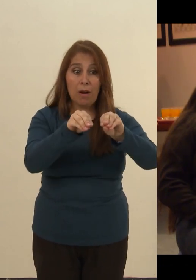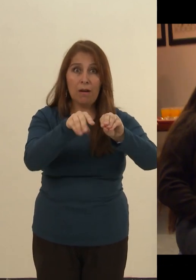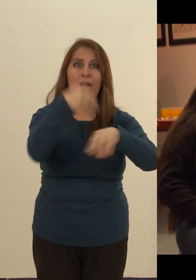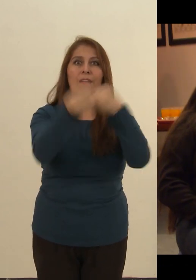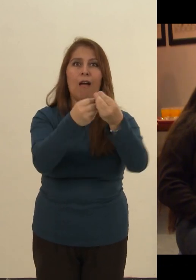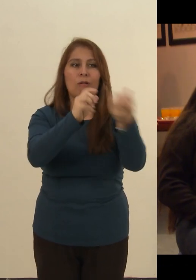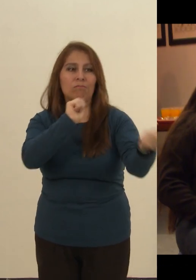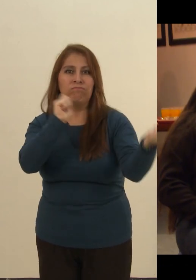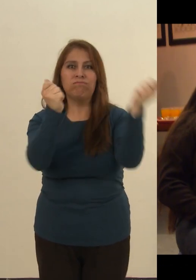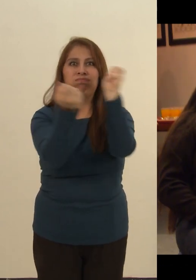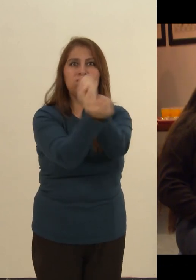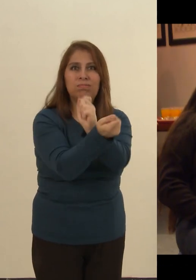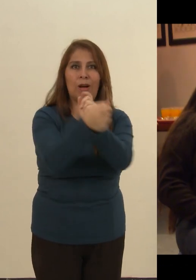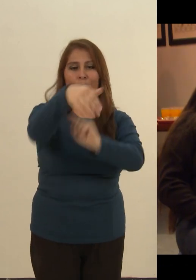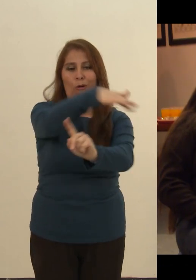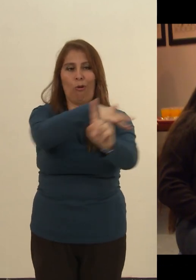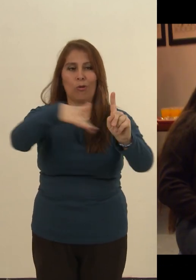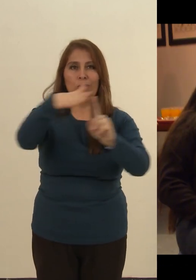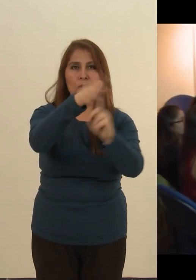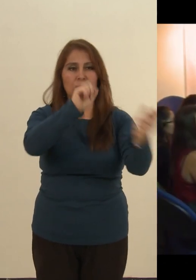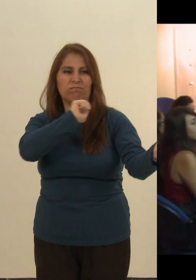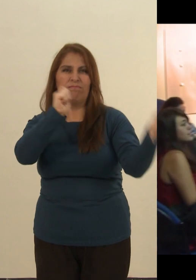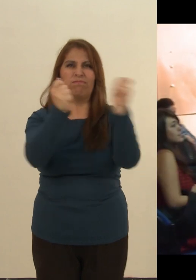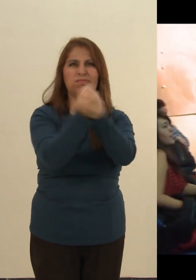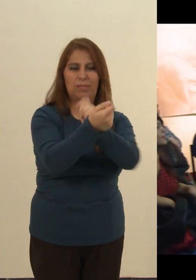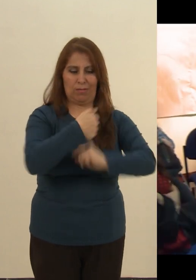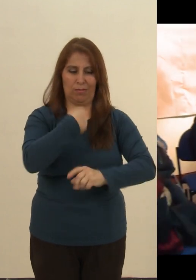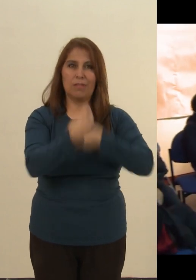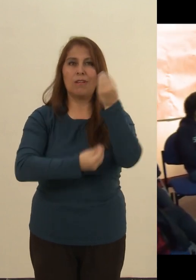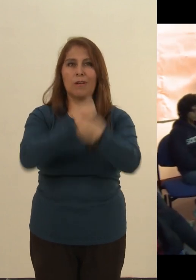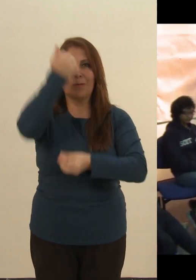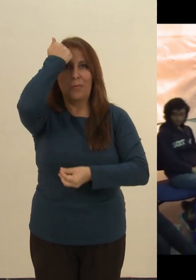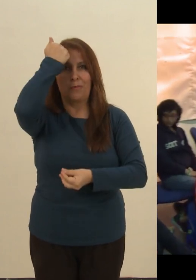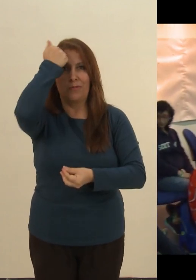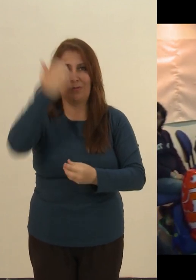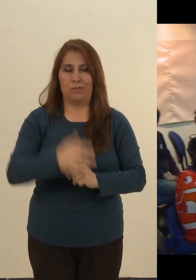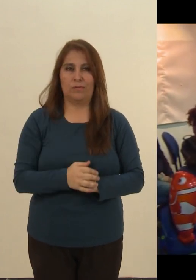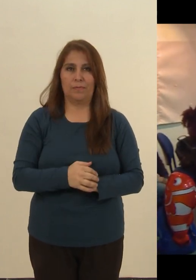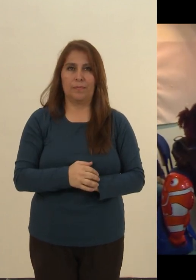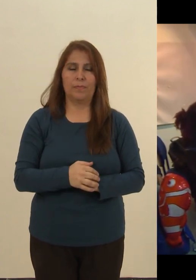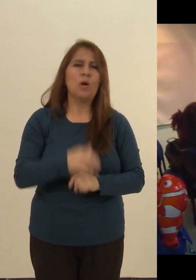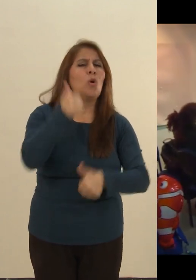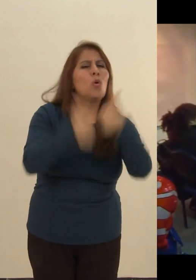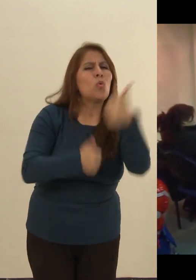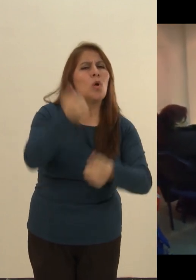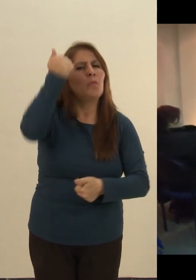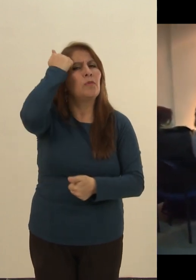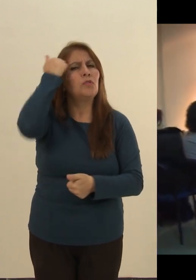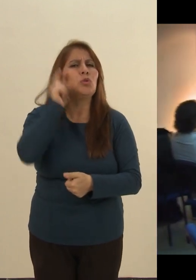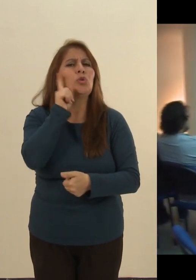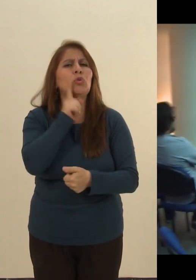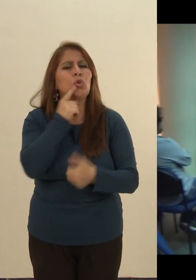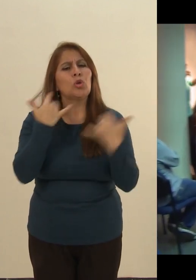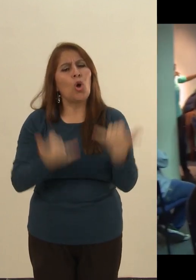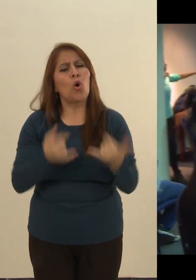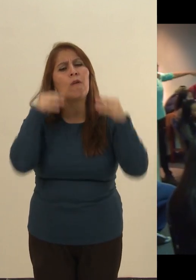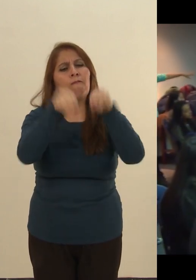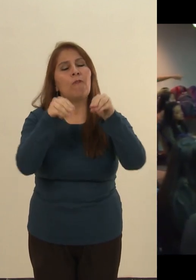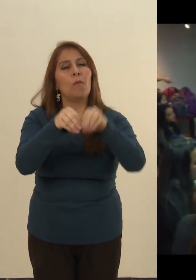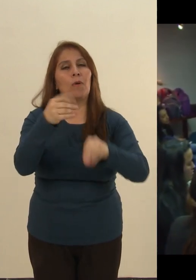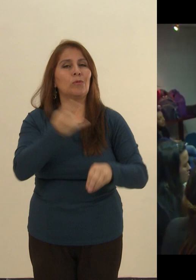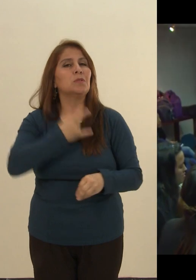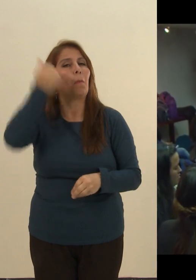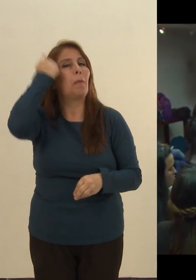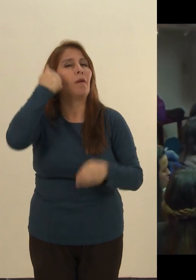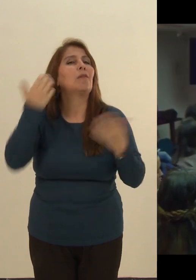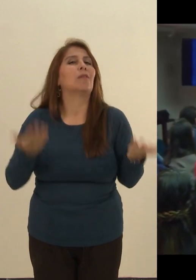sordo transforma su contexto, transforma su quehacer pedagógico? ¿Cuáles son los maestros